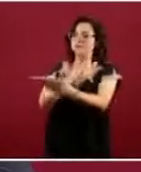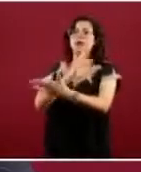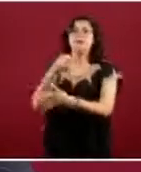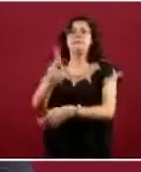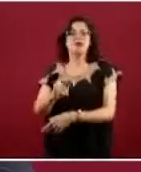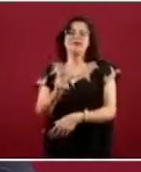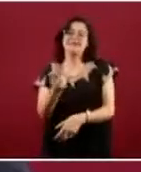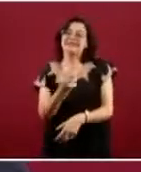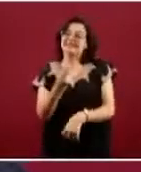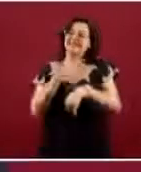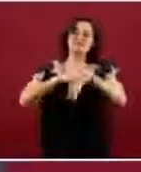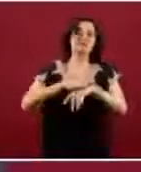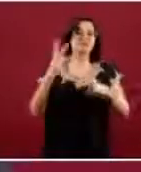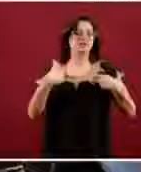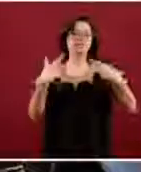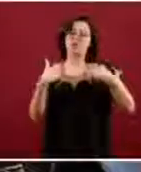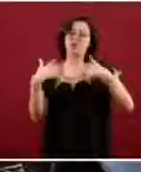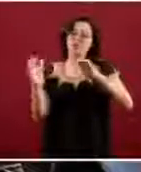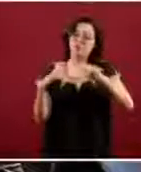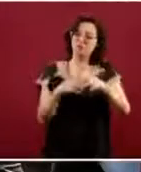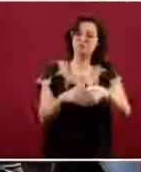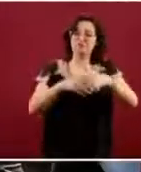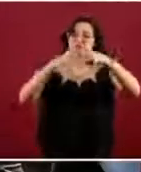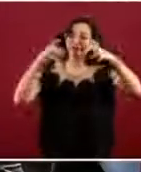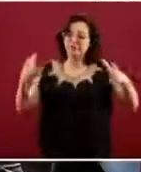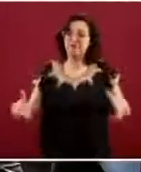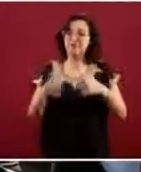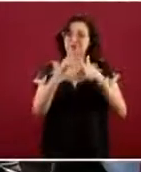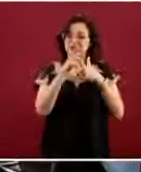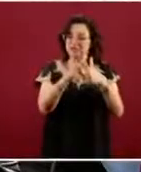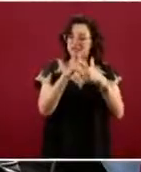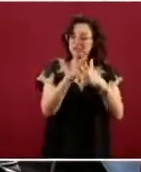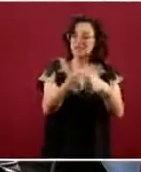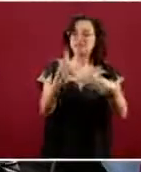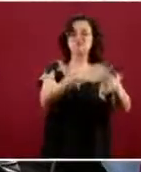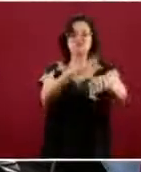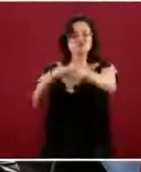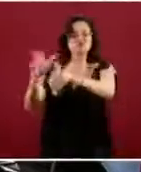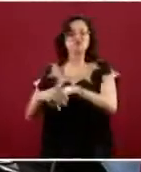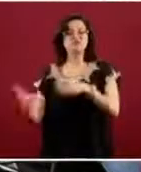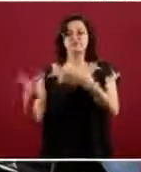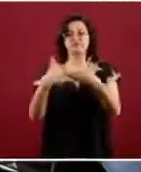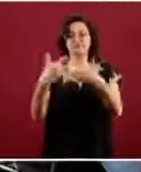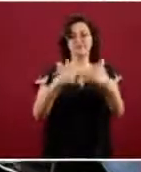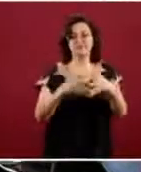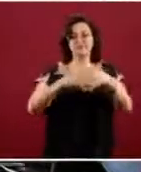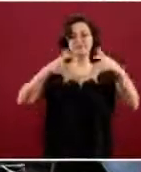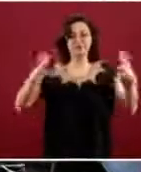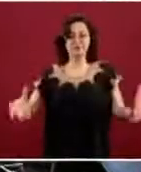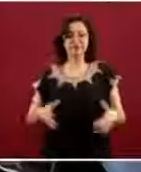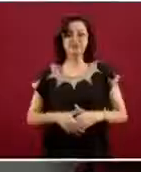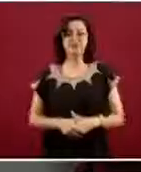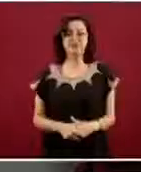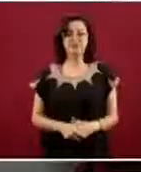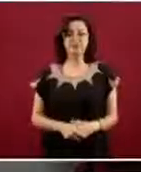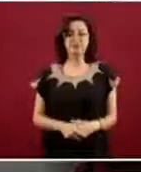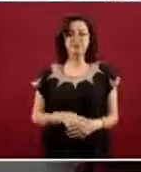que respondan más nuestros compañeros, que se sigan involucrando al llamado por la reconstrucción. Muchas gracias.